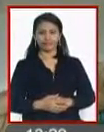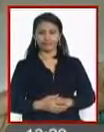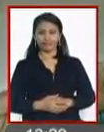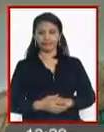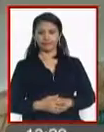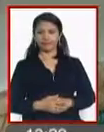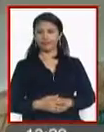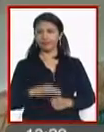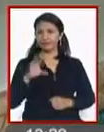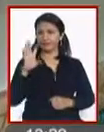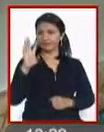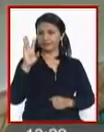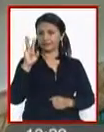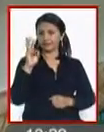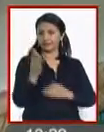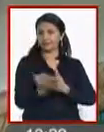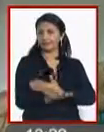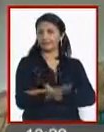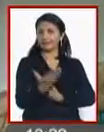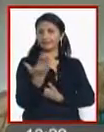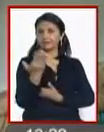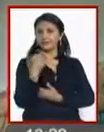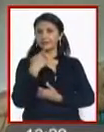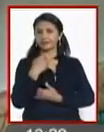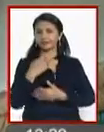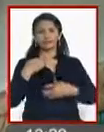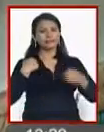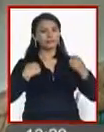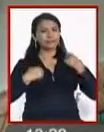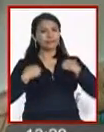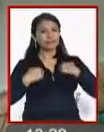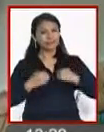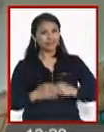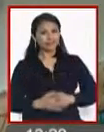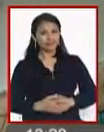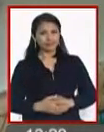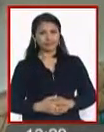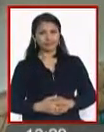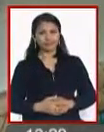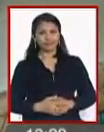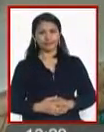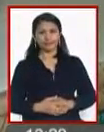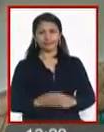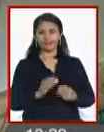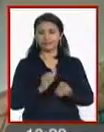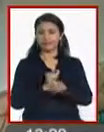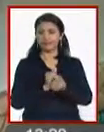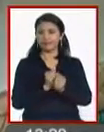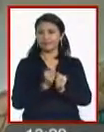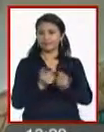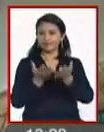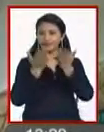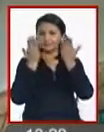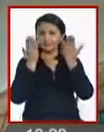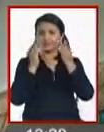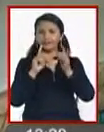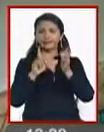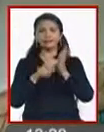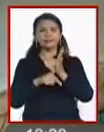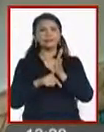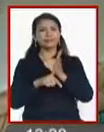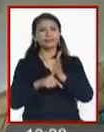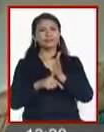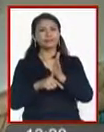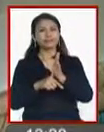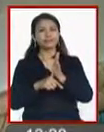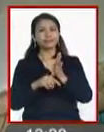a las 6 de la mañana, me baño, me pinto mi cara, me echo gente